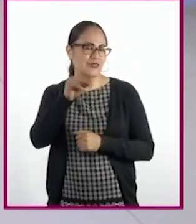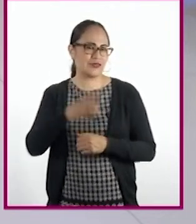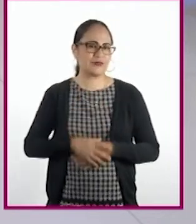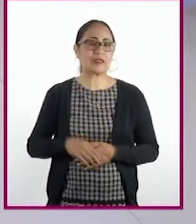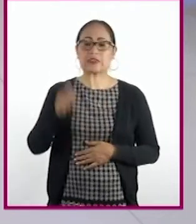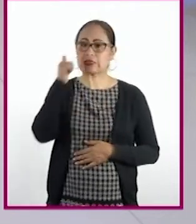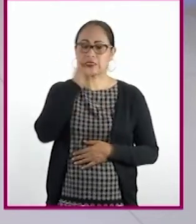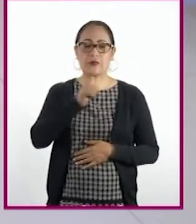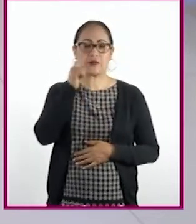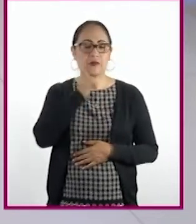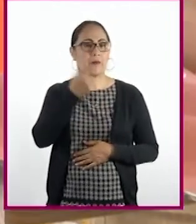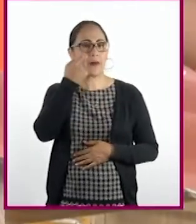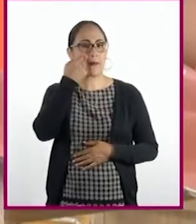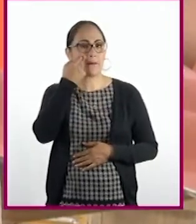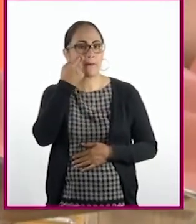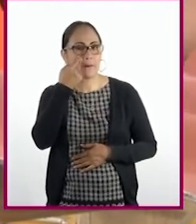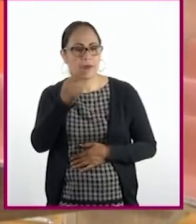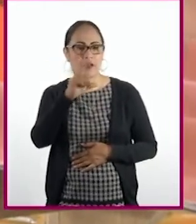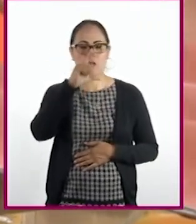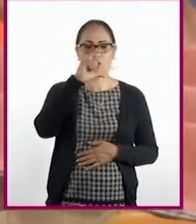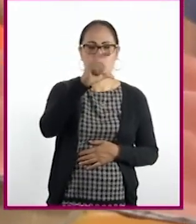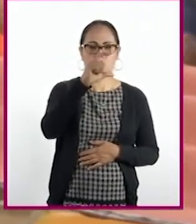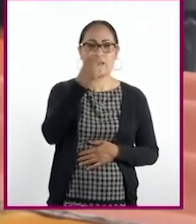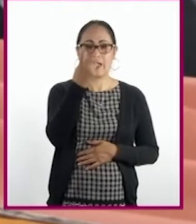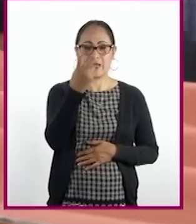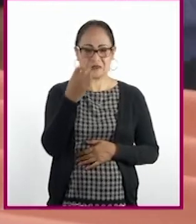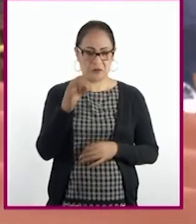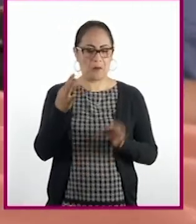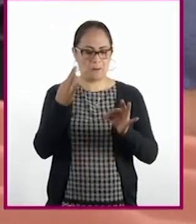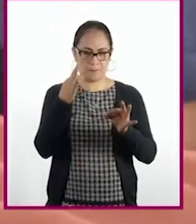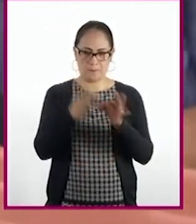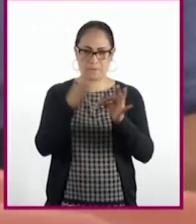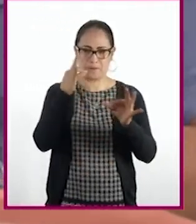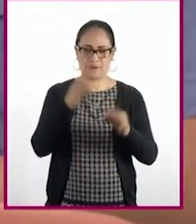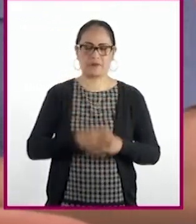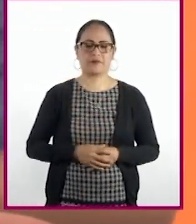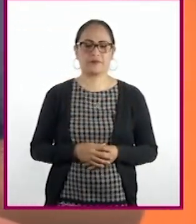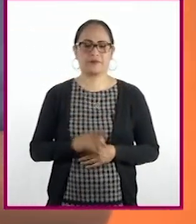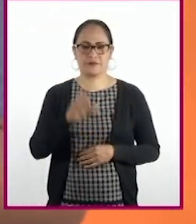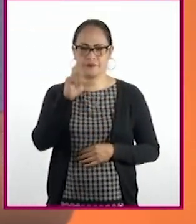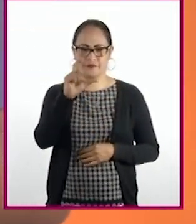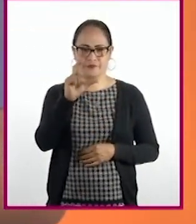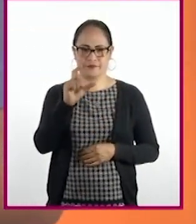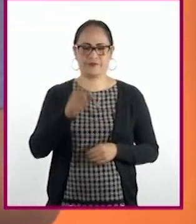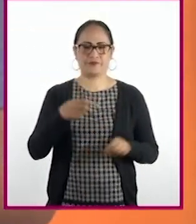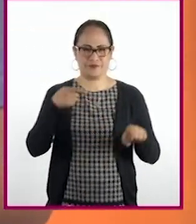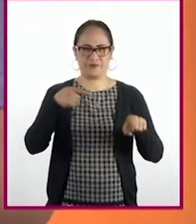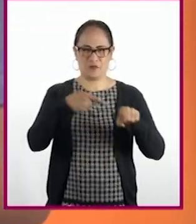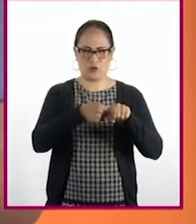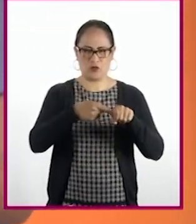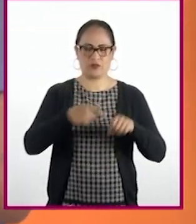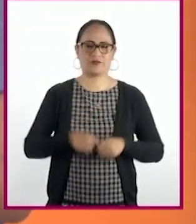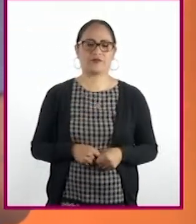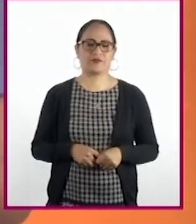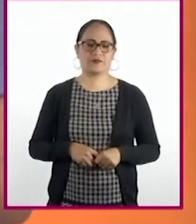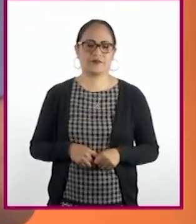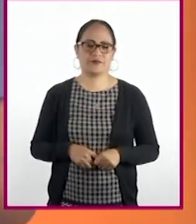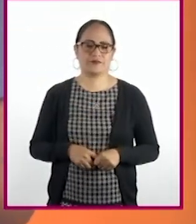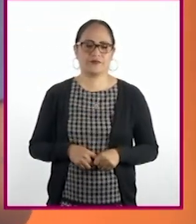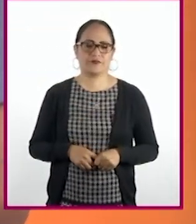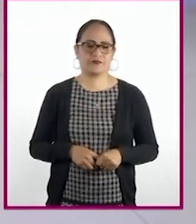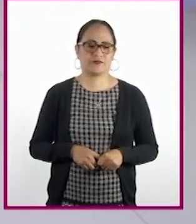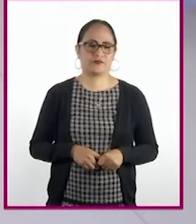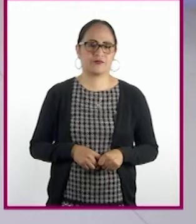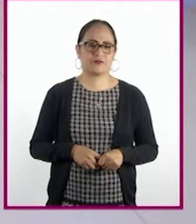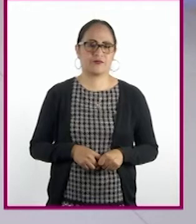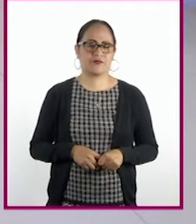Siempre debemos verificar que la broca sea la adecuada. Esta sí. Y eso depende del uso que se le va a dar.